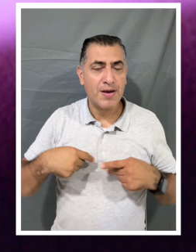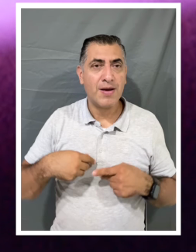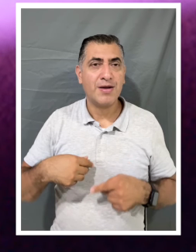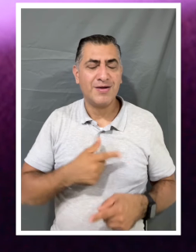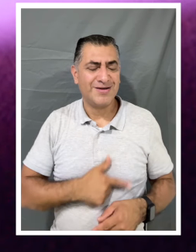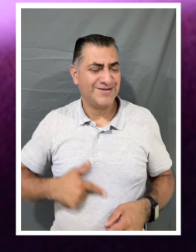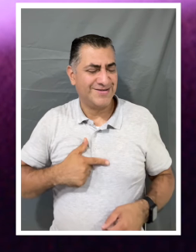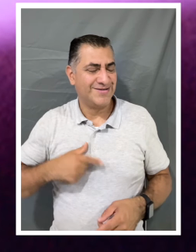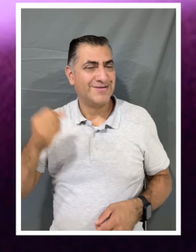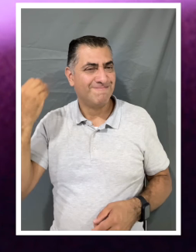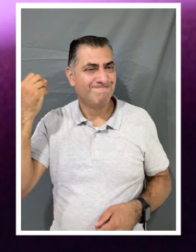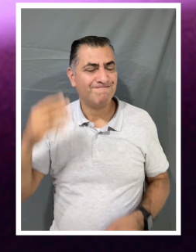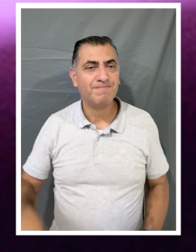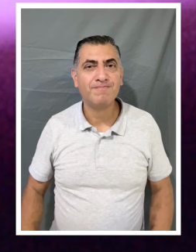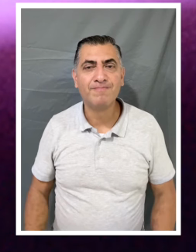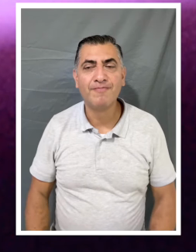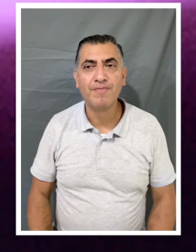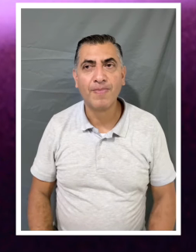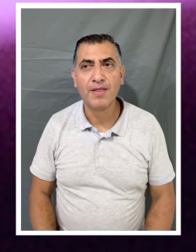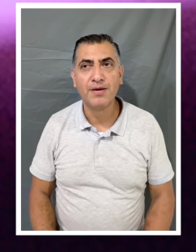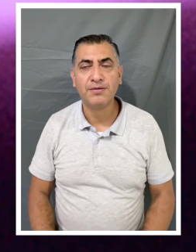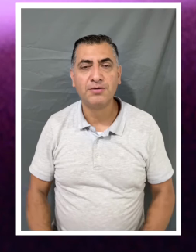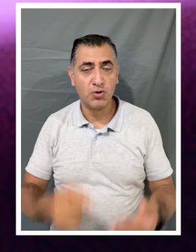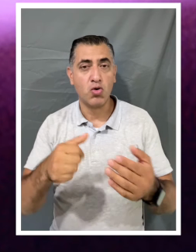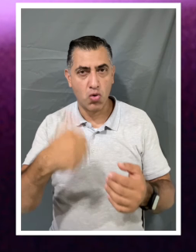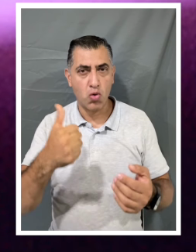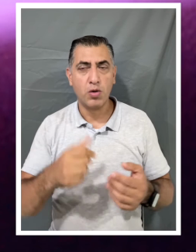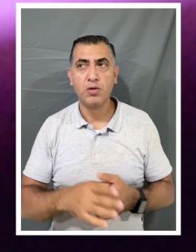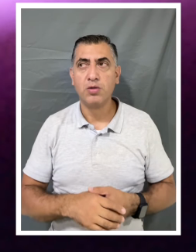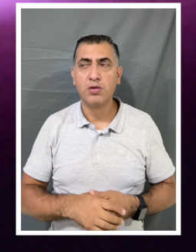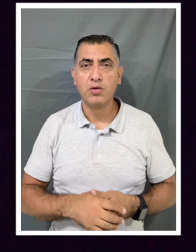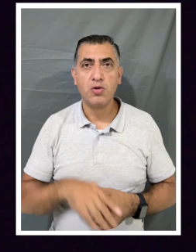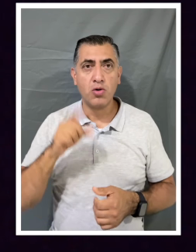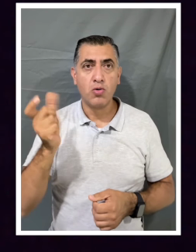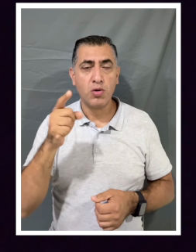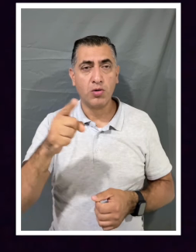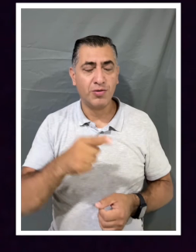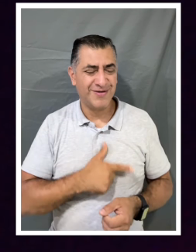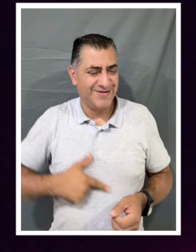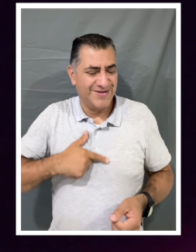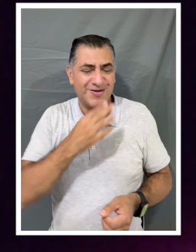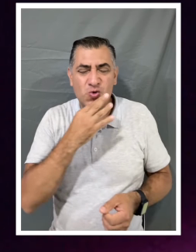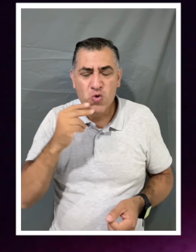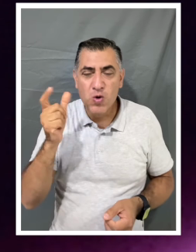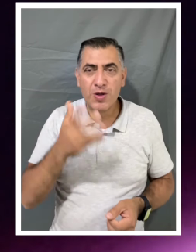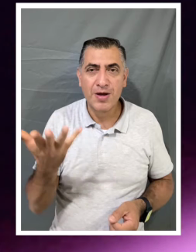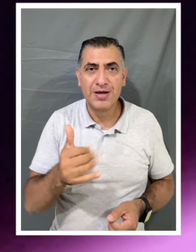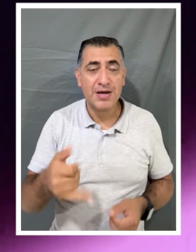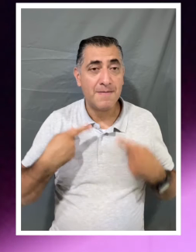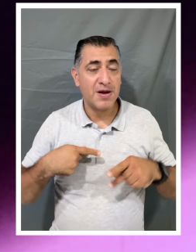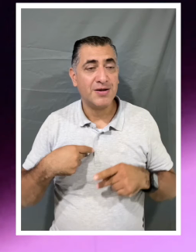cuando predica eso es super importante una característica del Don espiritual es que tú disfrutas mientras lo haces y la gente